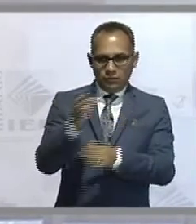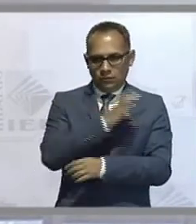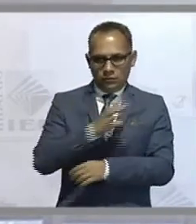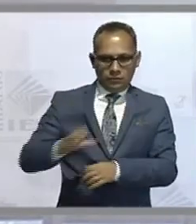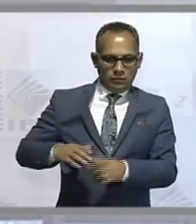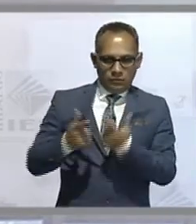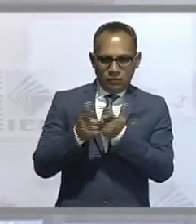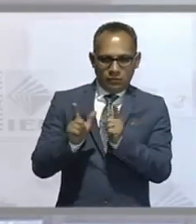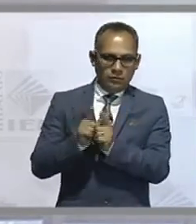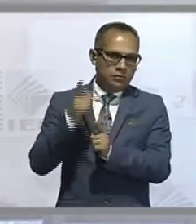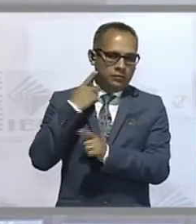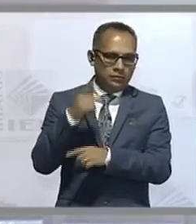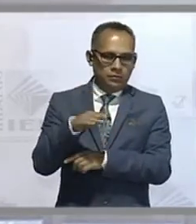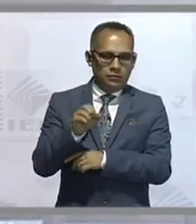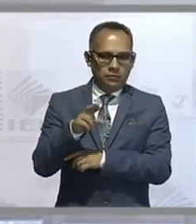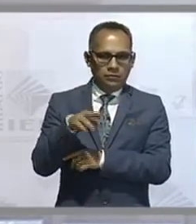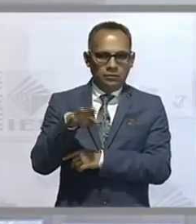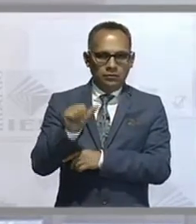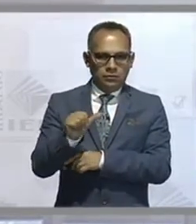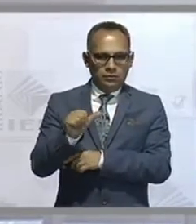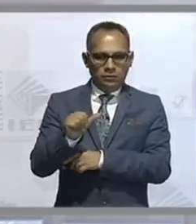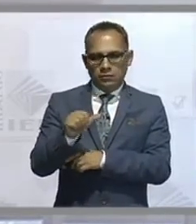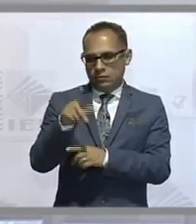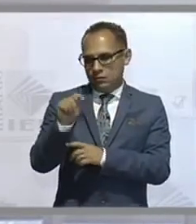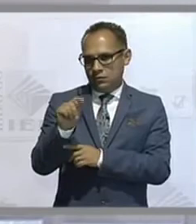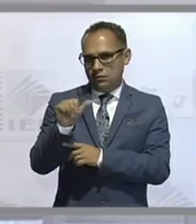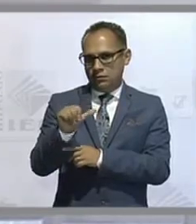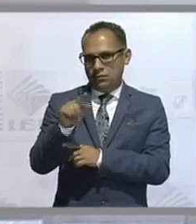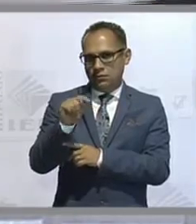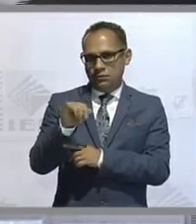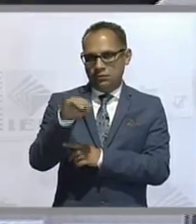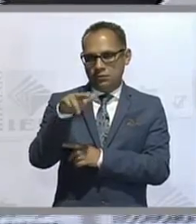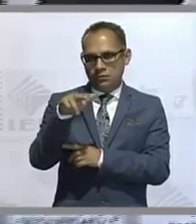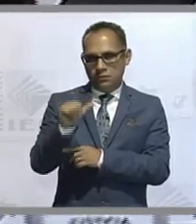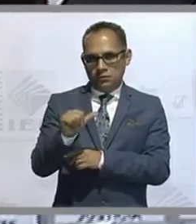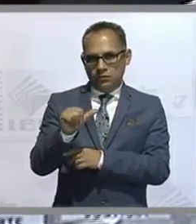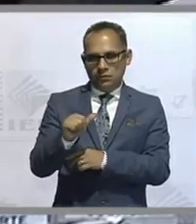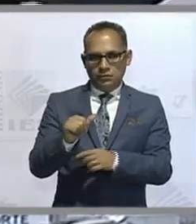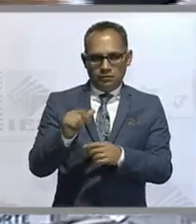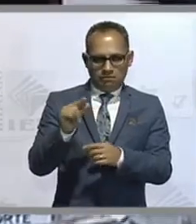morena tatiana tonantzin ángeles moreno permítame un segundito candidata